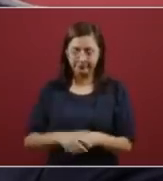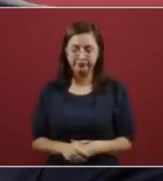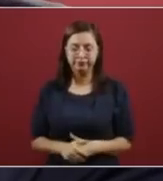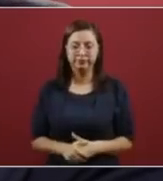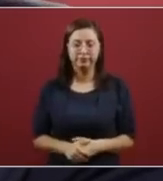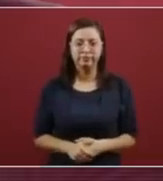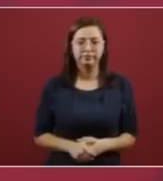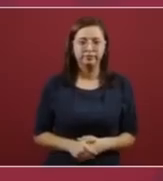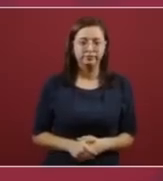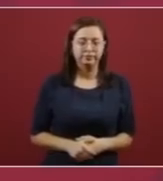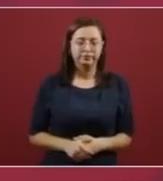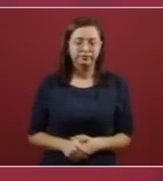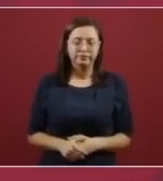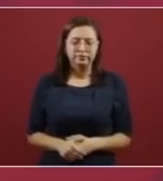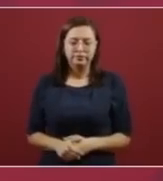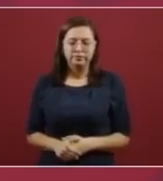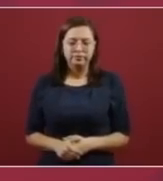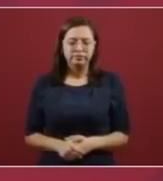Y esto